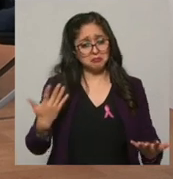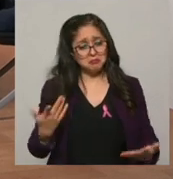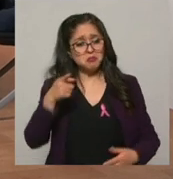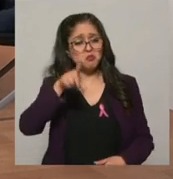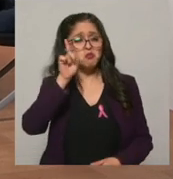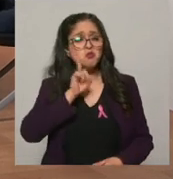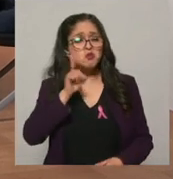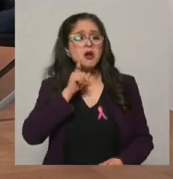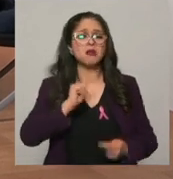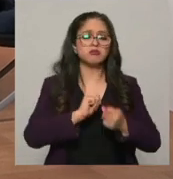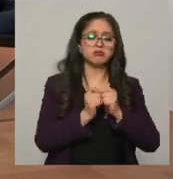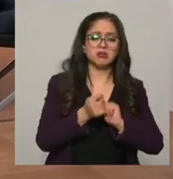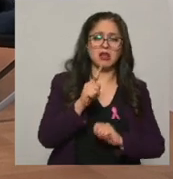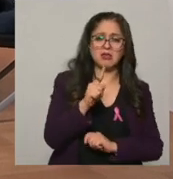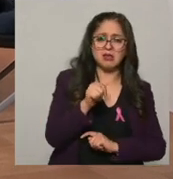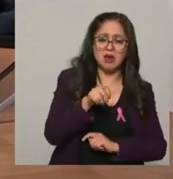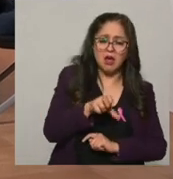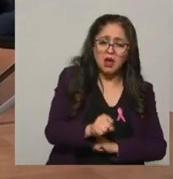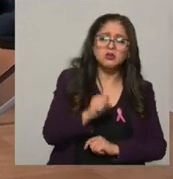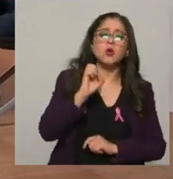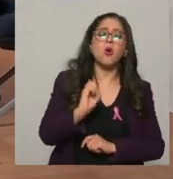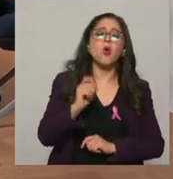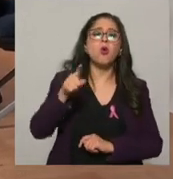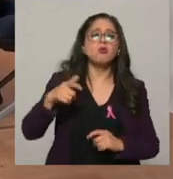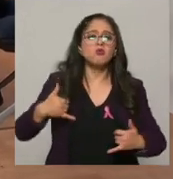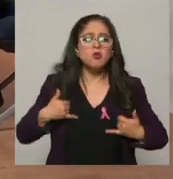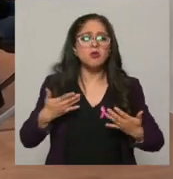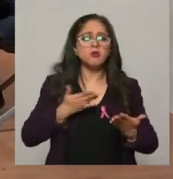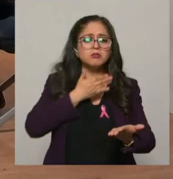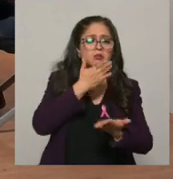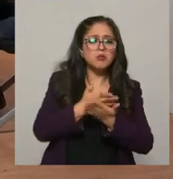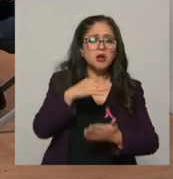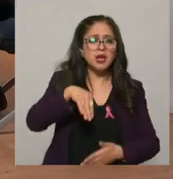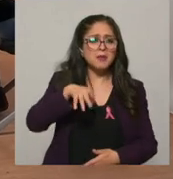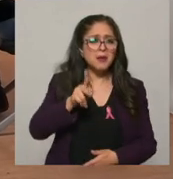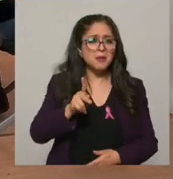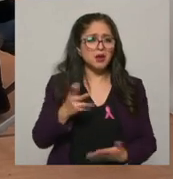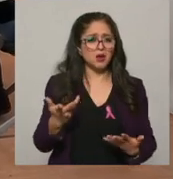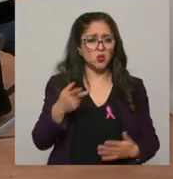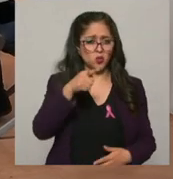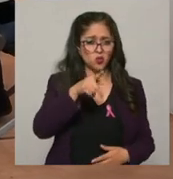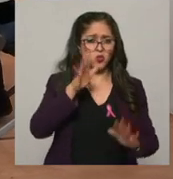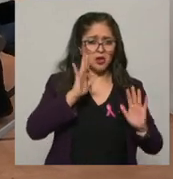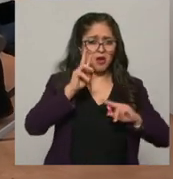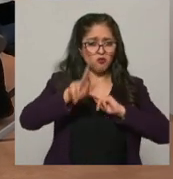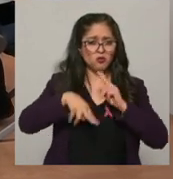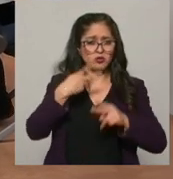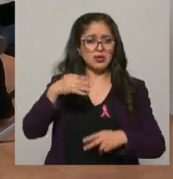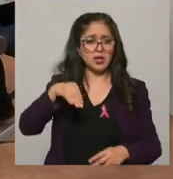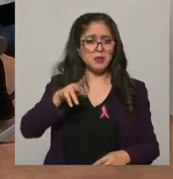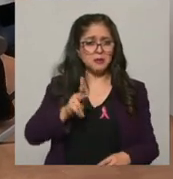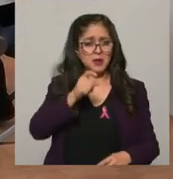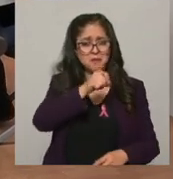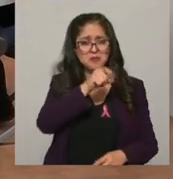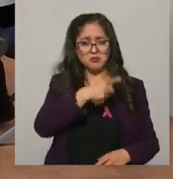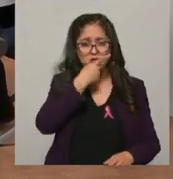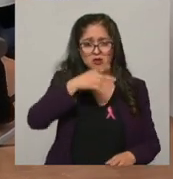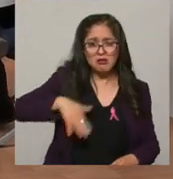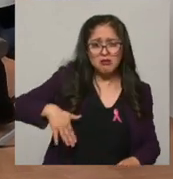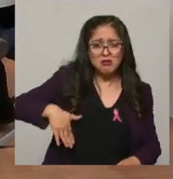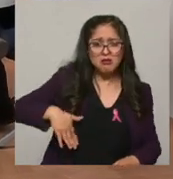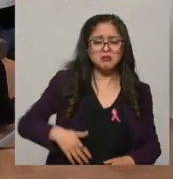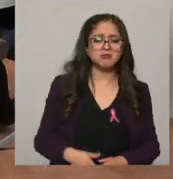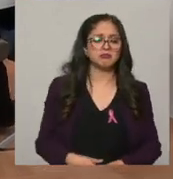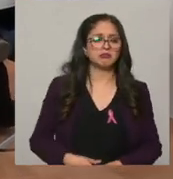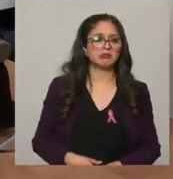los también hombres jóvenes que se acercan a estos ministerios públicos, ¿tú has ido a dar una vuelta a ese ministerio público? No, en realidad